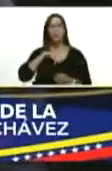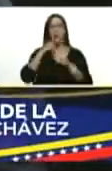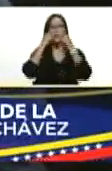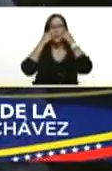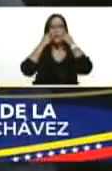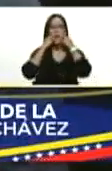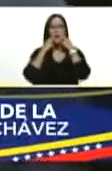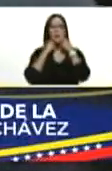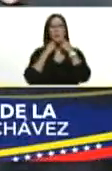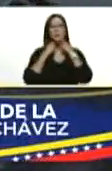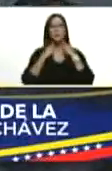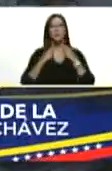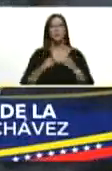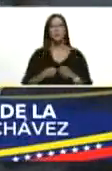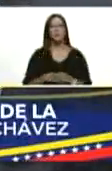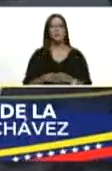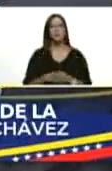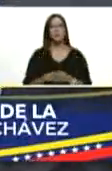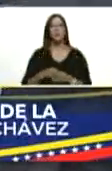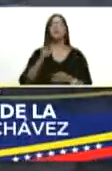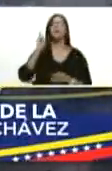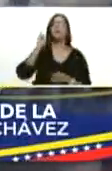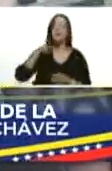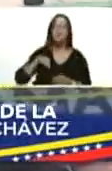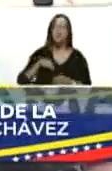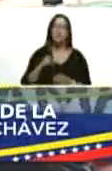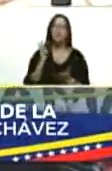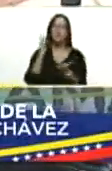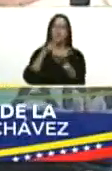lágrimas, pero también vinimos aquí